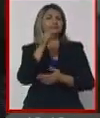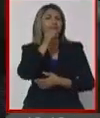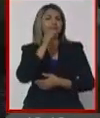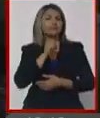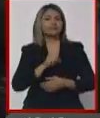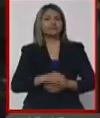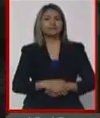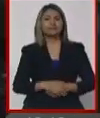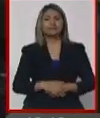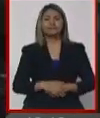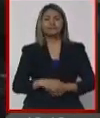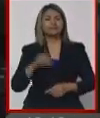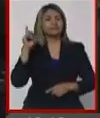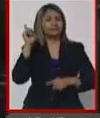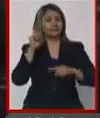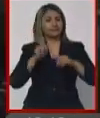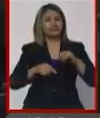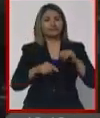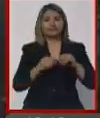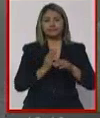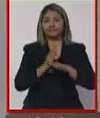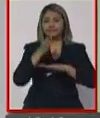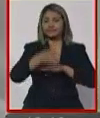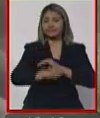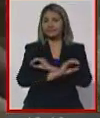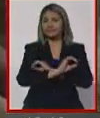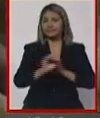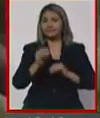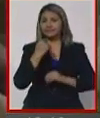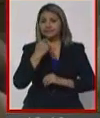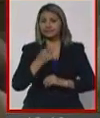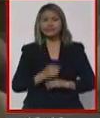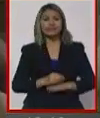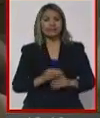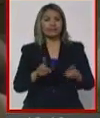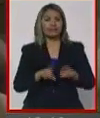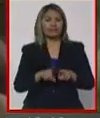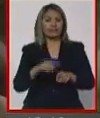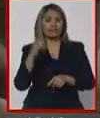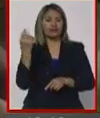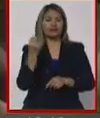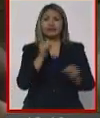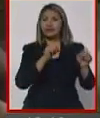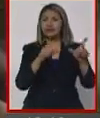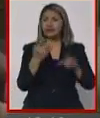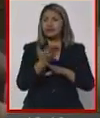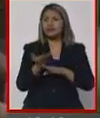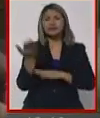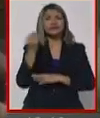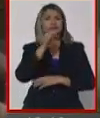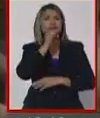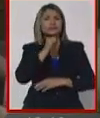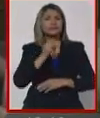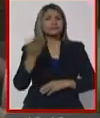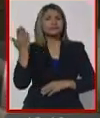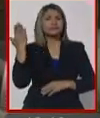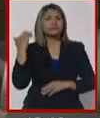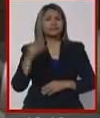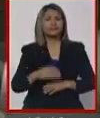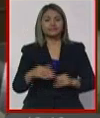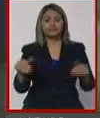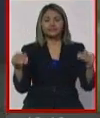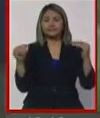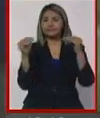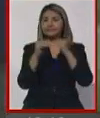Cruz. No hay paso todavía, ha indicado tránsito. Y de la cual solo están habilitadas por la antigua. Las salidas son